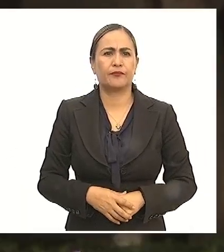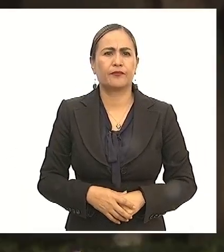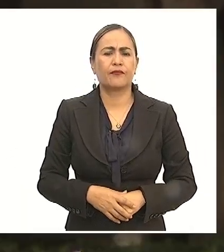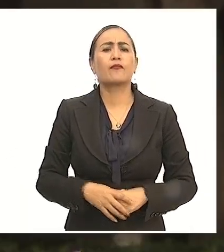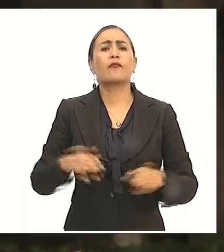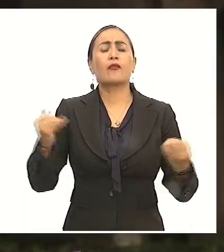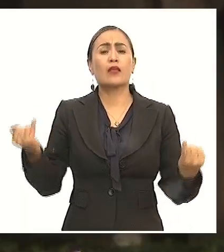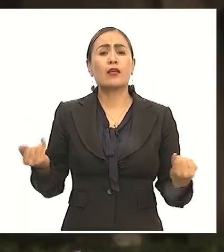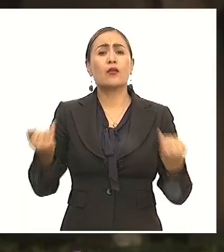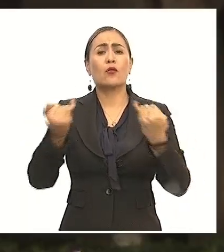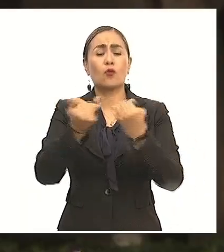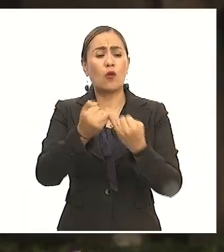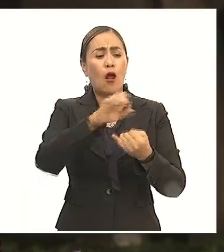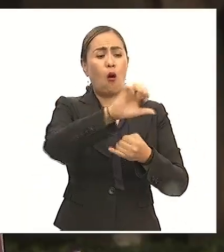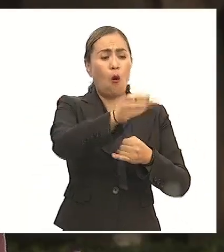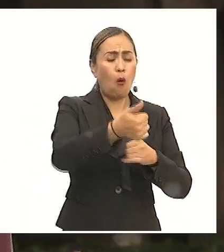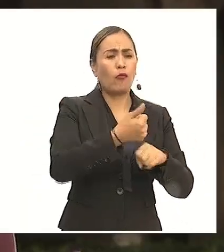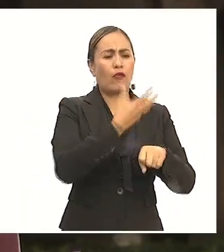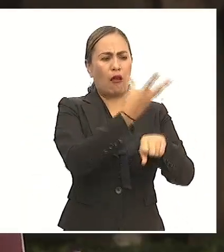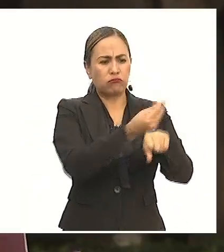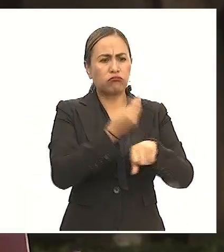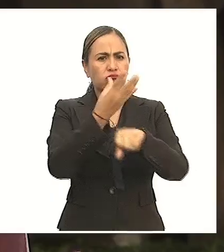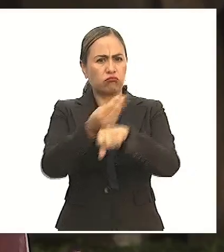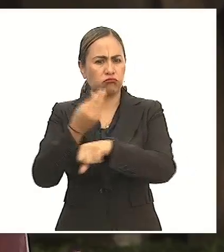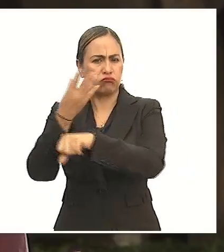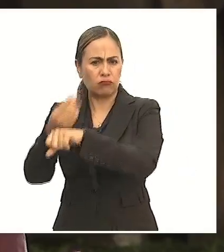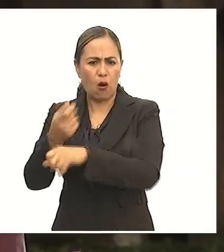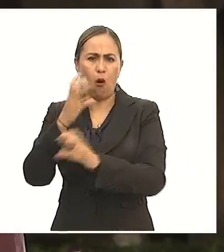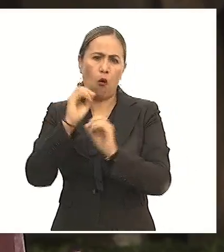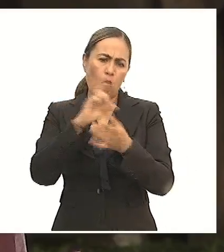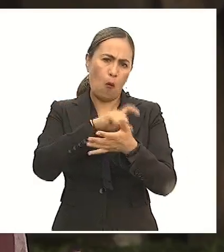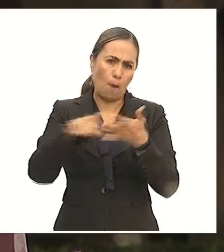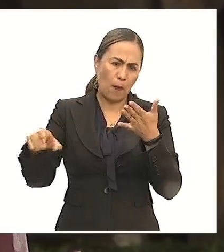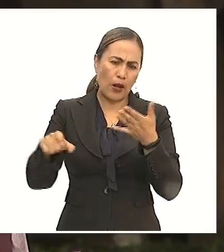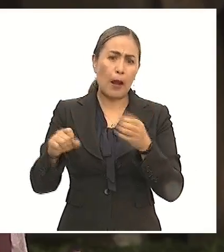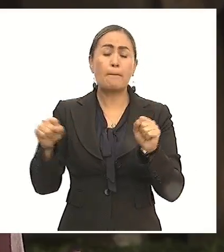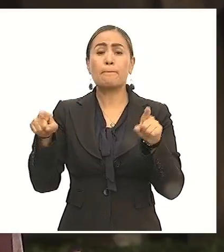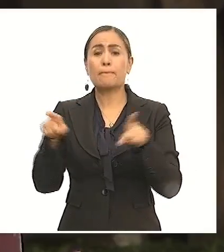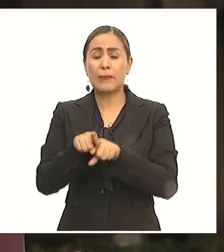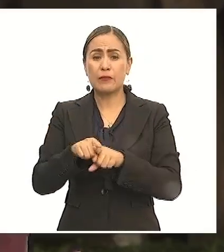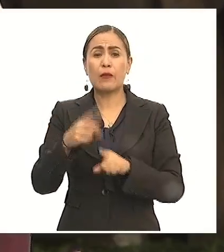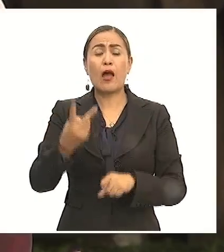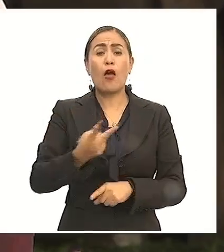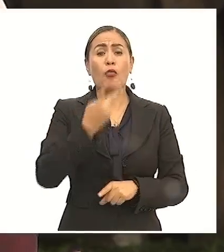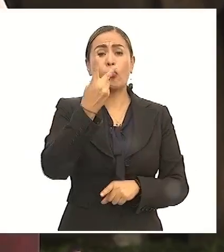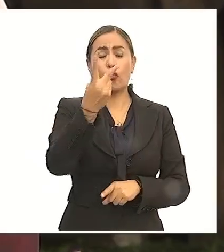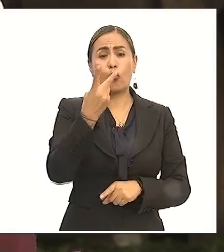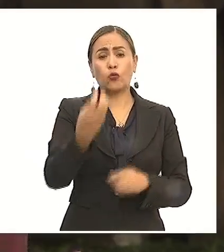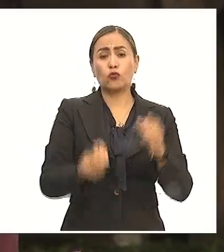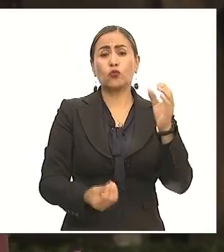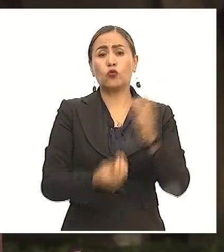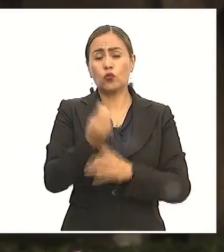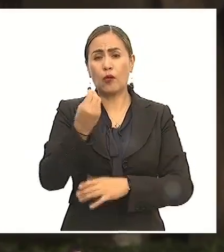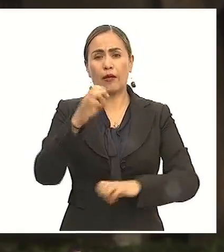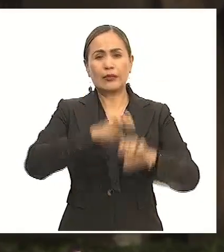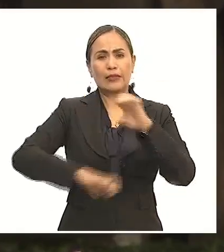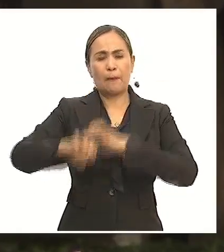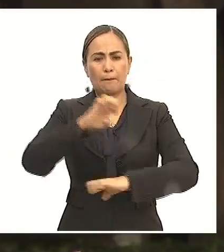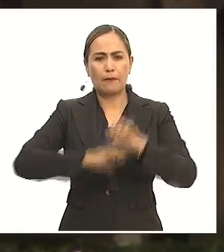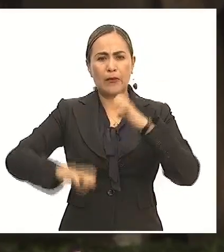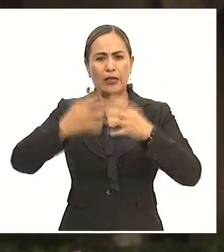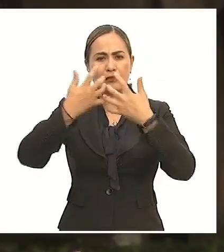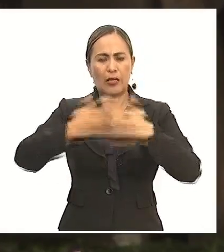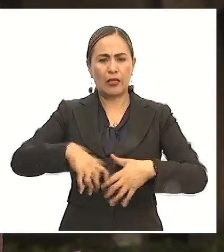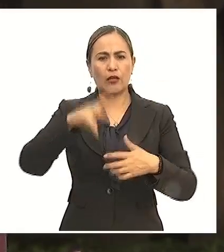De igual forma, terminar de construir las dos nuevas coquizadoras de Tula y de